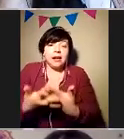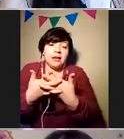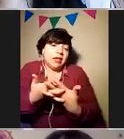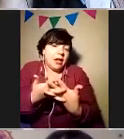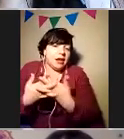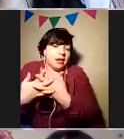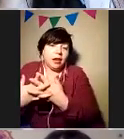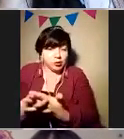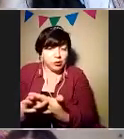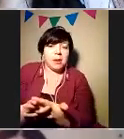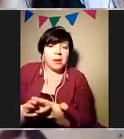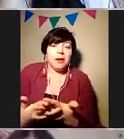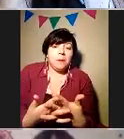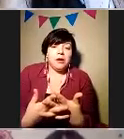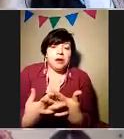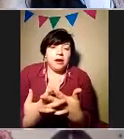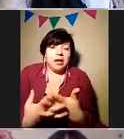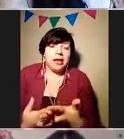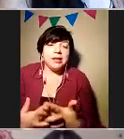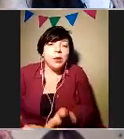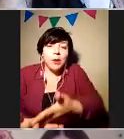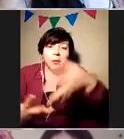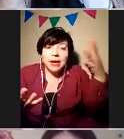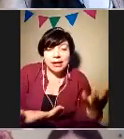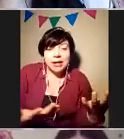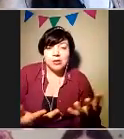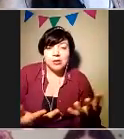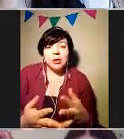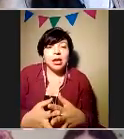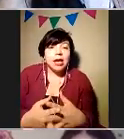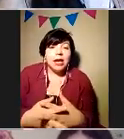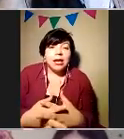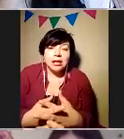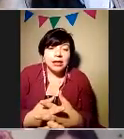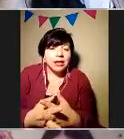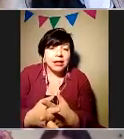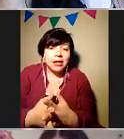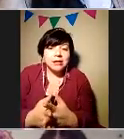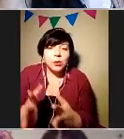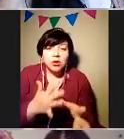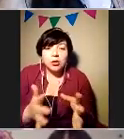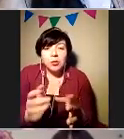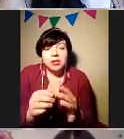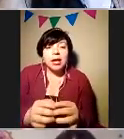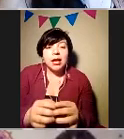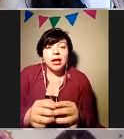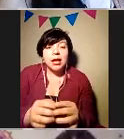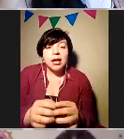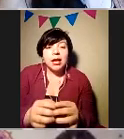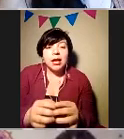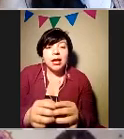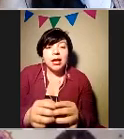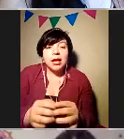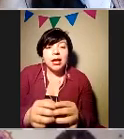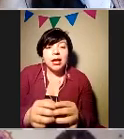hay alguien que crea, hay alguien que consume. Pero este círculo es aún más grande que eso, porque en este circuito, como sale,